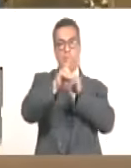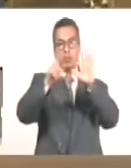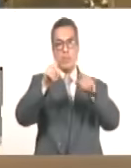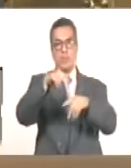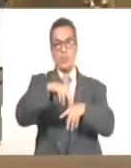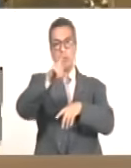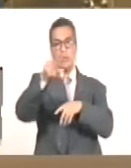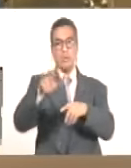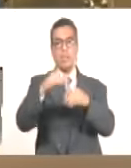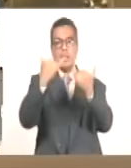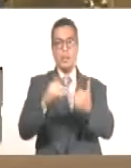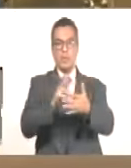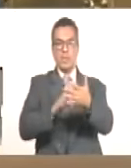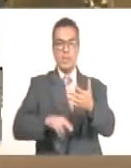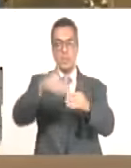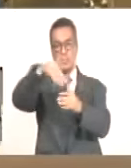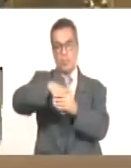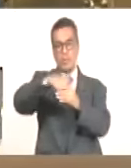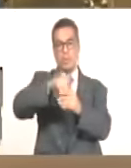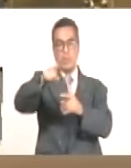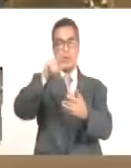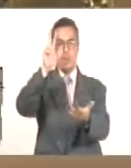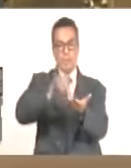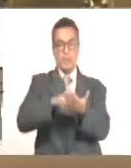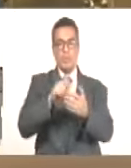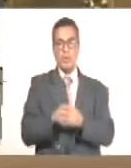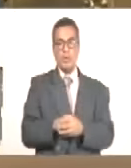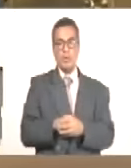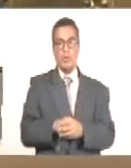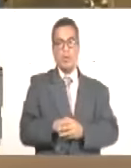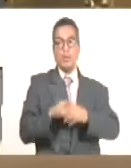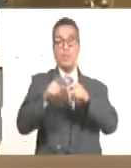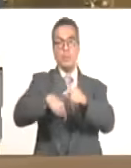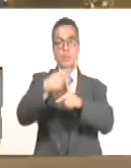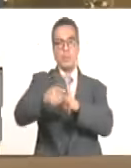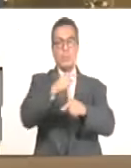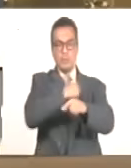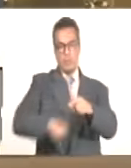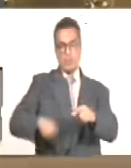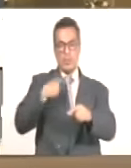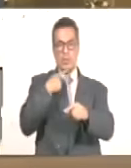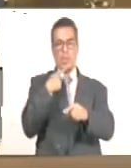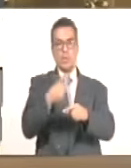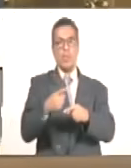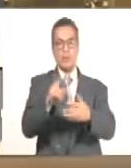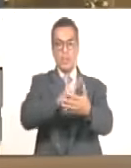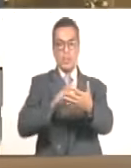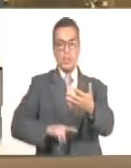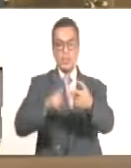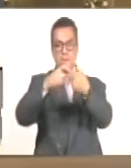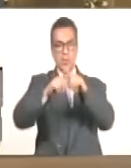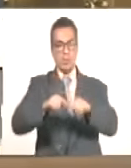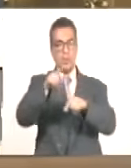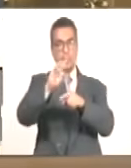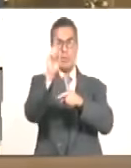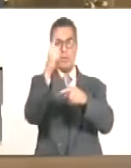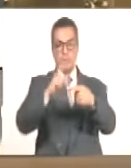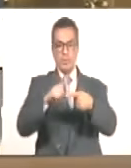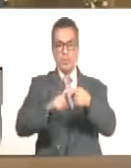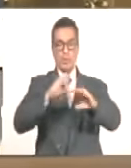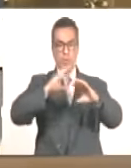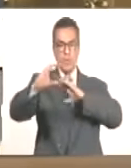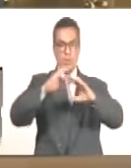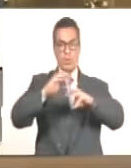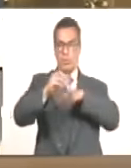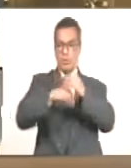2023. Una vez leída y sometida a votación, resultó aprobada. A continuación, el presidente ordenó dar lectura a la cuenta. Primero,